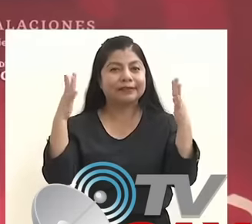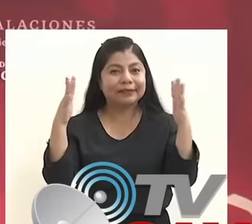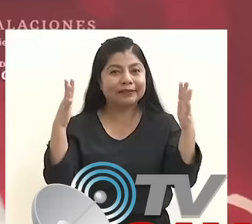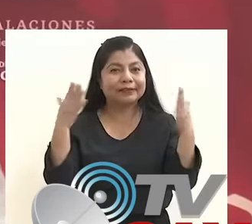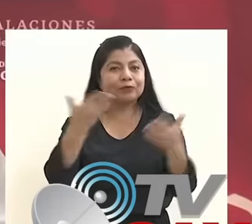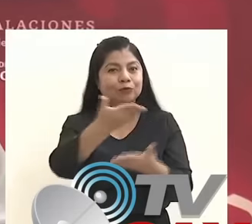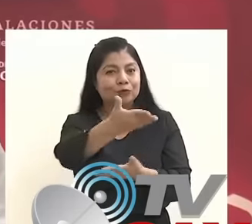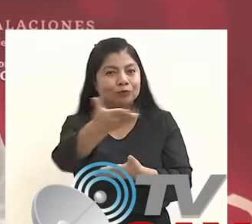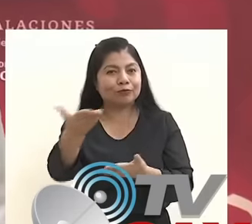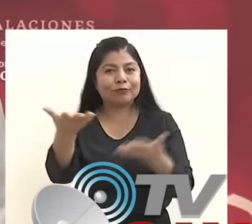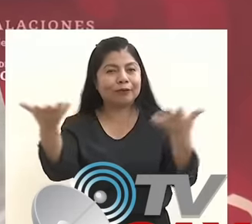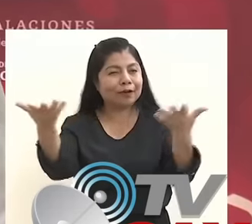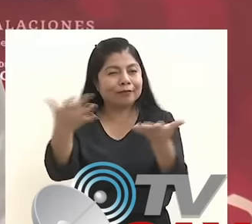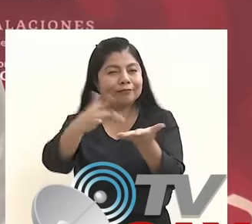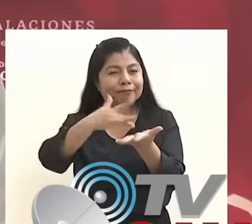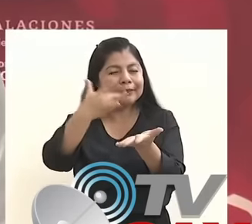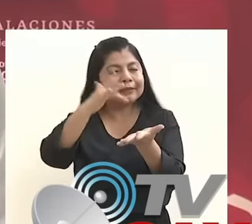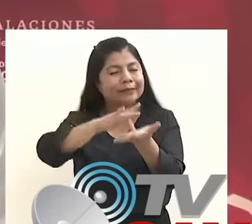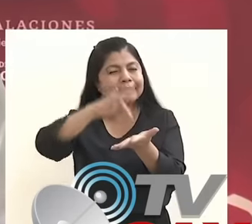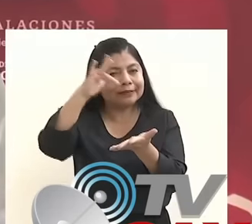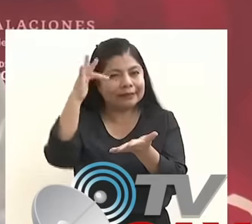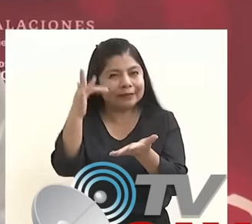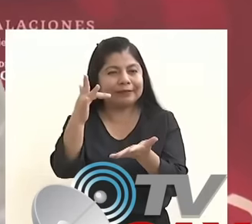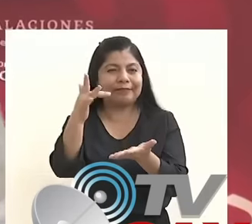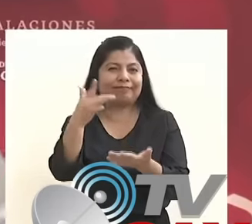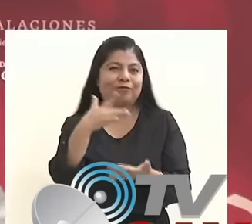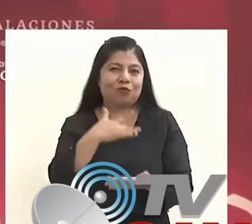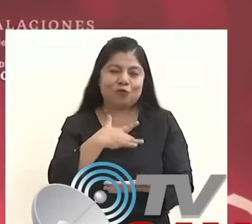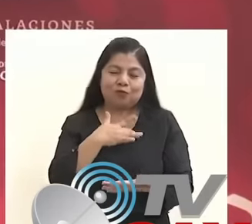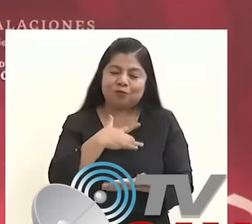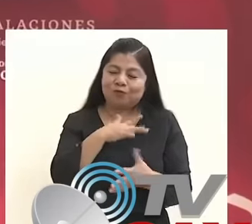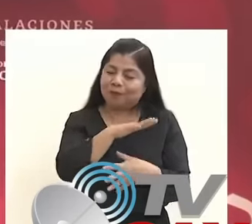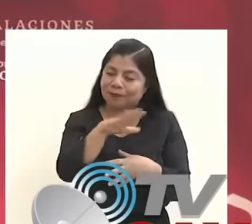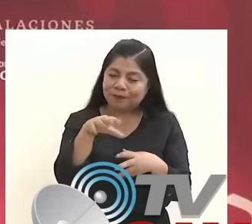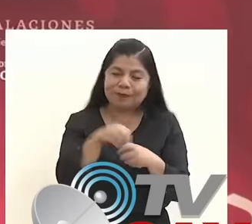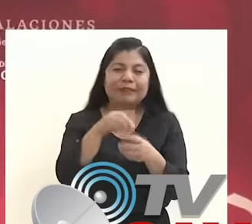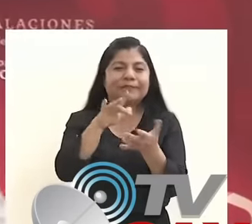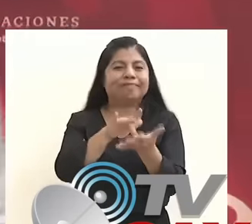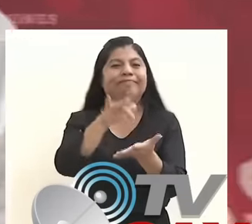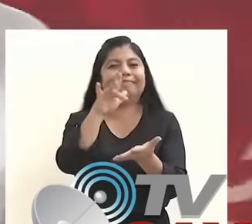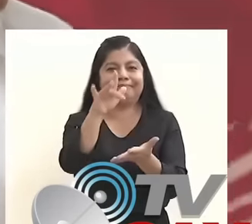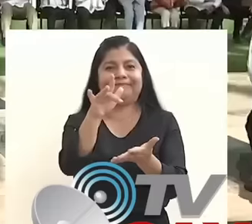Gracias, muchas gracias, de todo corazón. Muchas gracias.